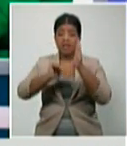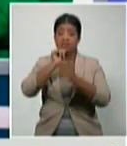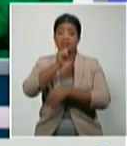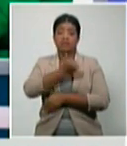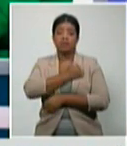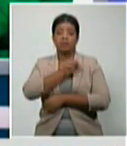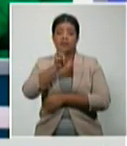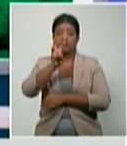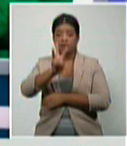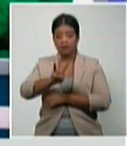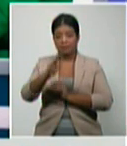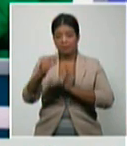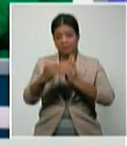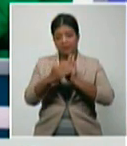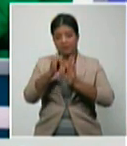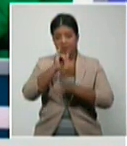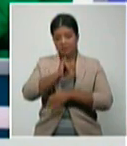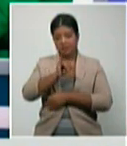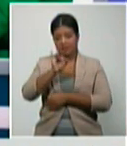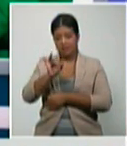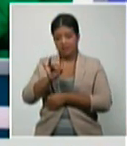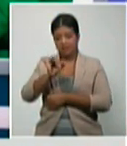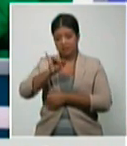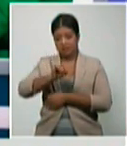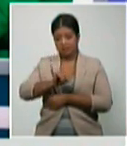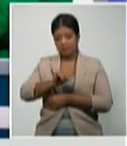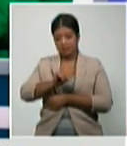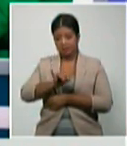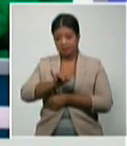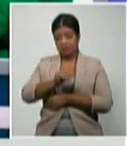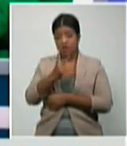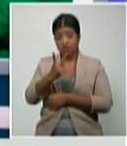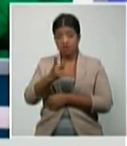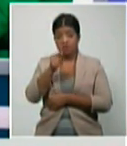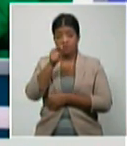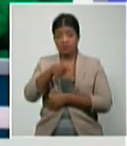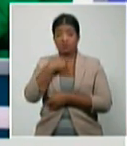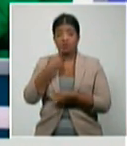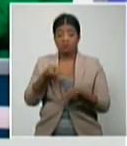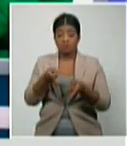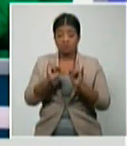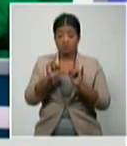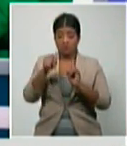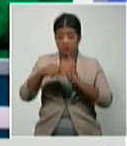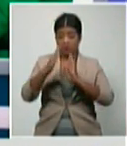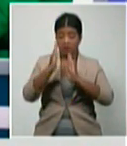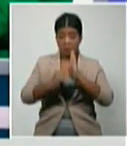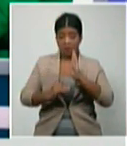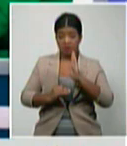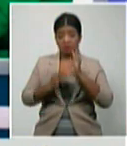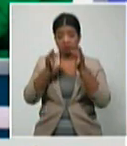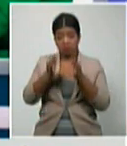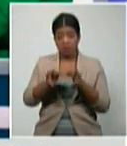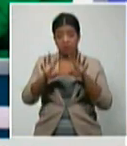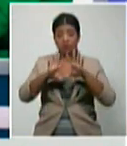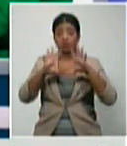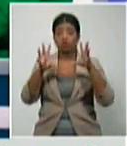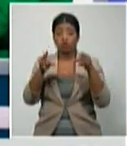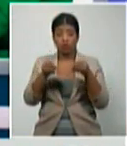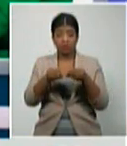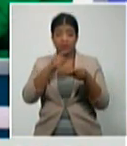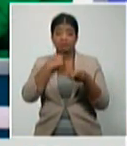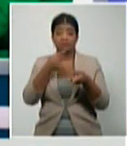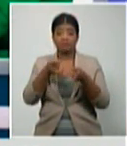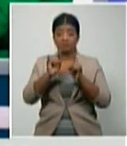3.676. Y con los 2 fallecidos que hemos tenido en este mes, pues la letalidad es de un